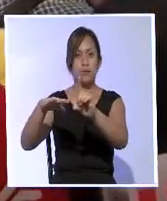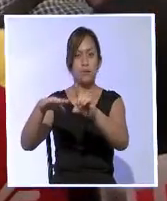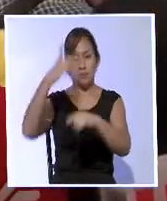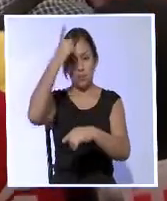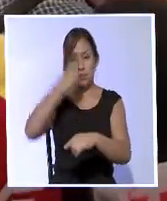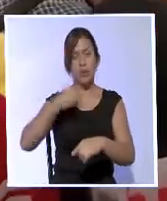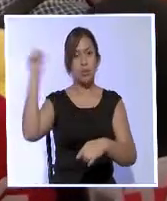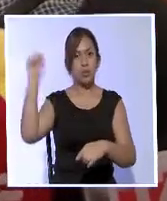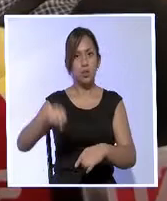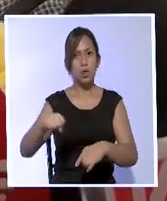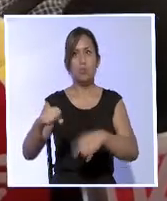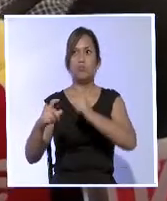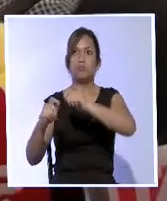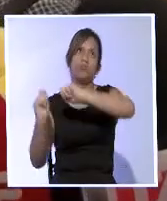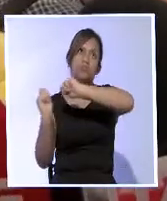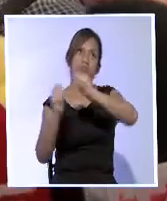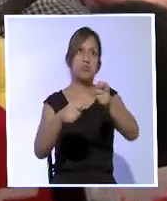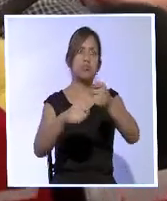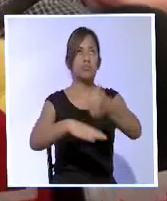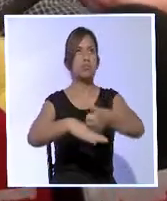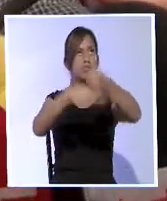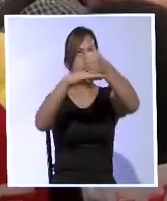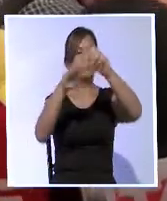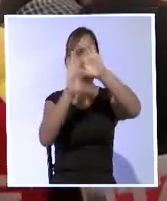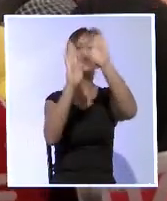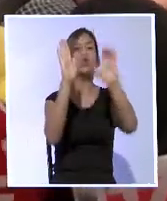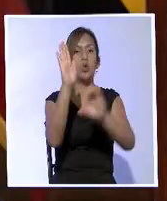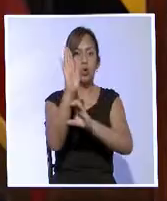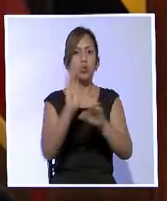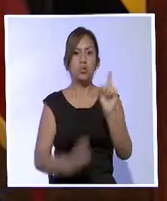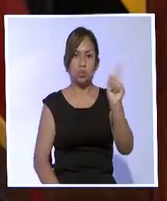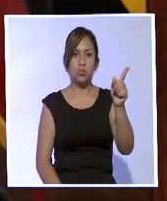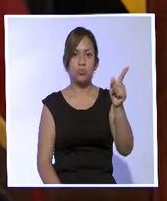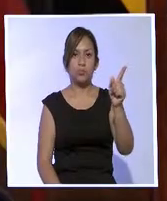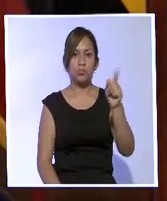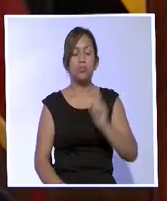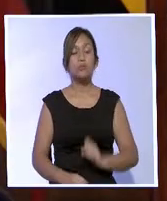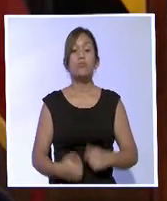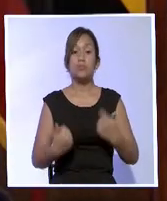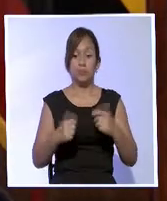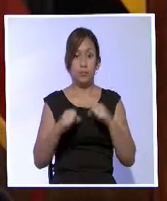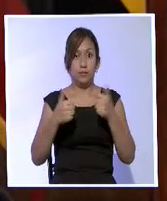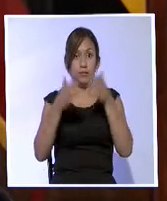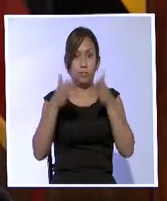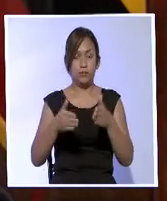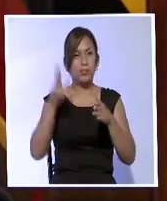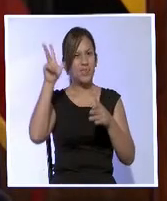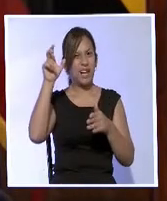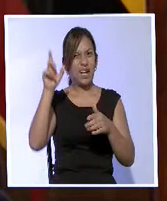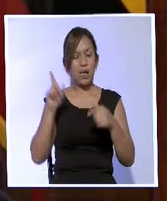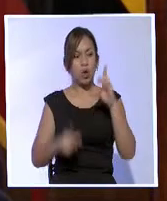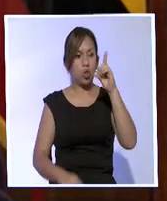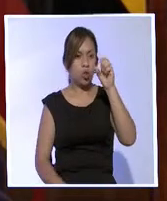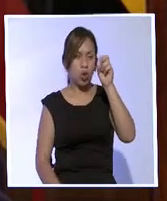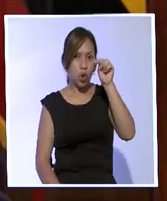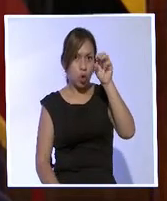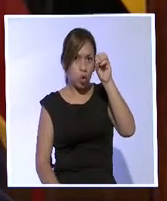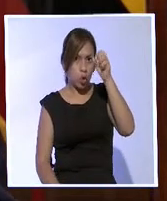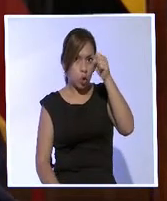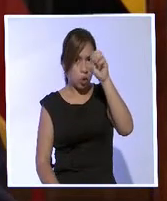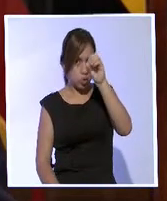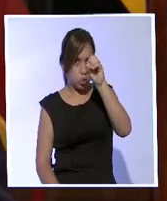pase a donde debe pasar la corte constitucional según el asambleísta de creo patricio donoso los